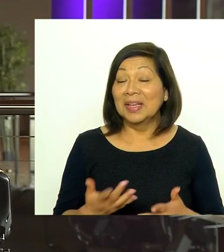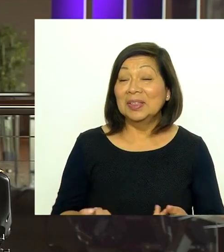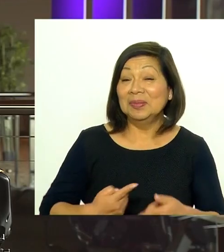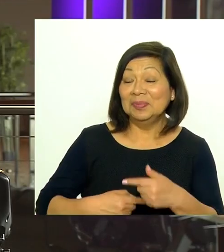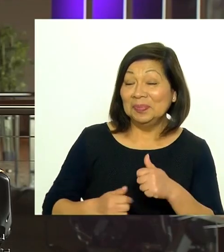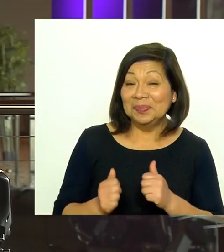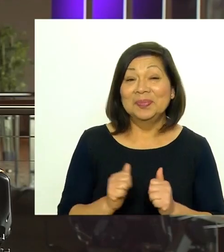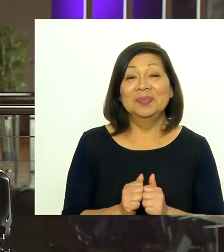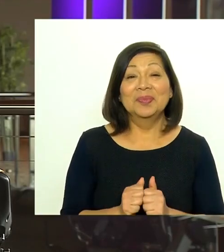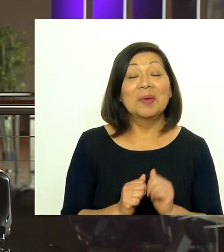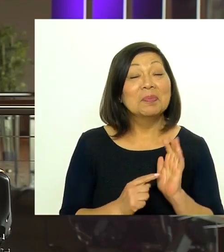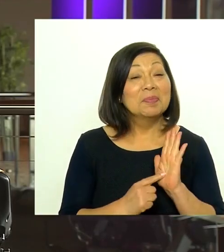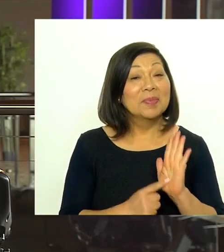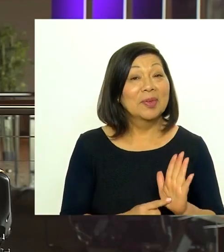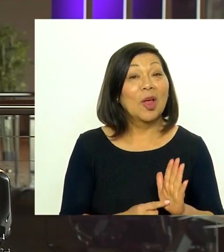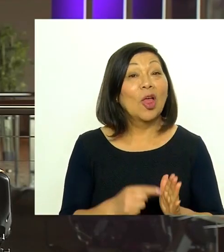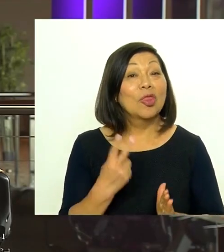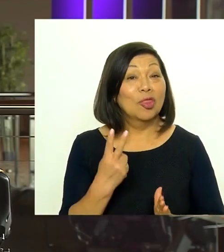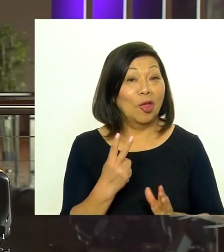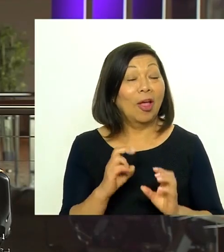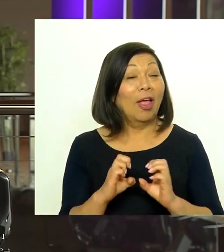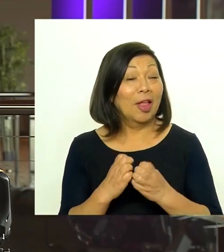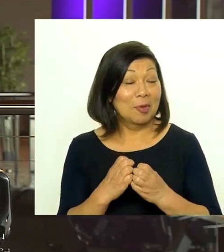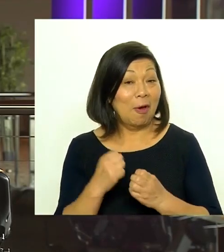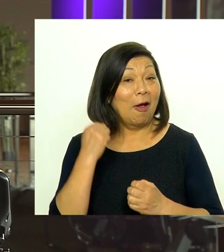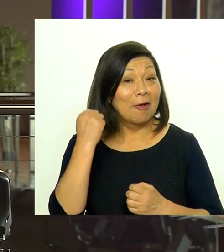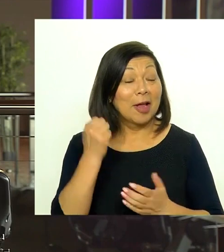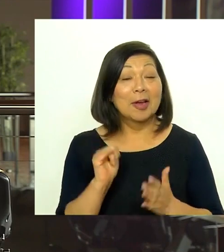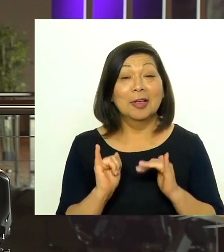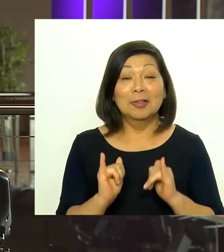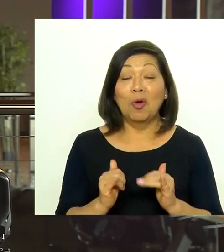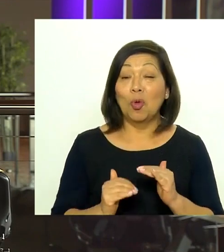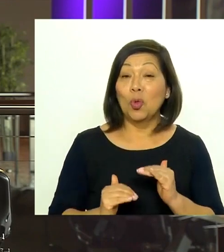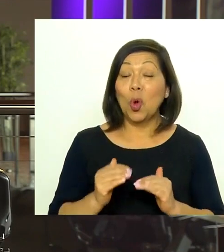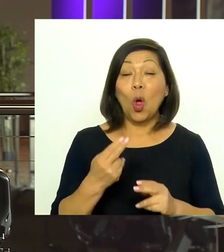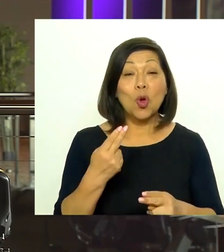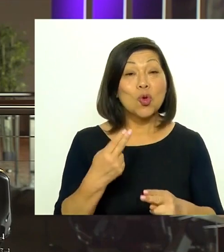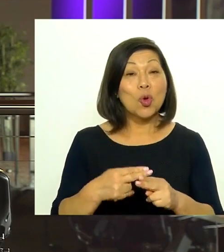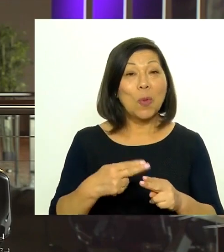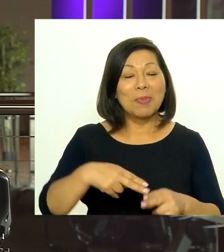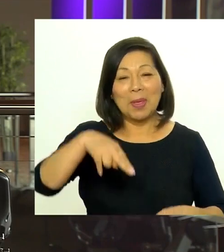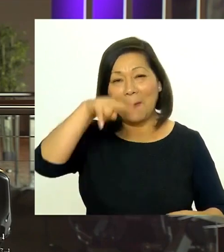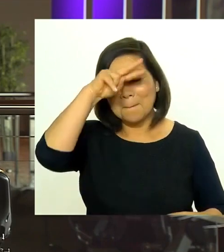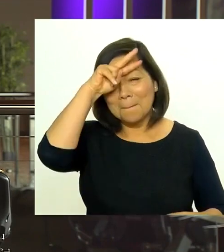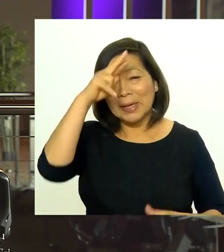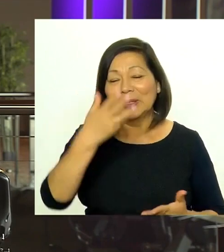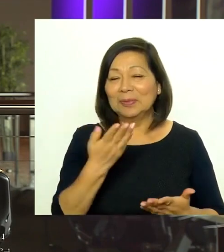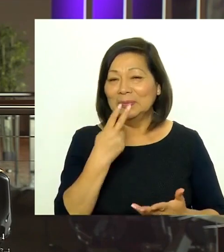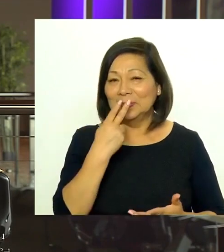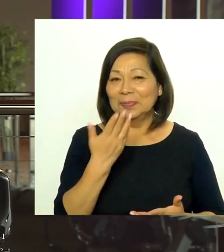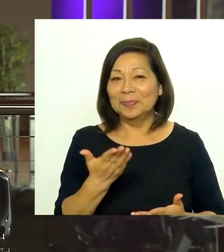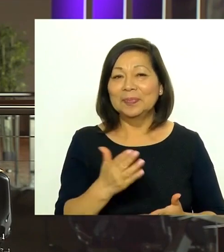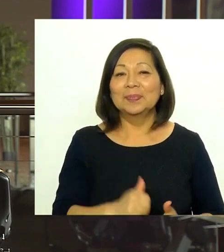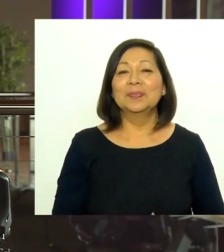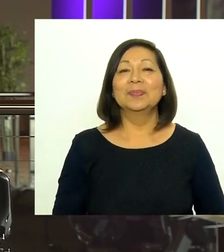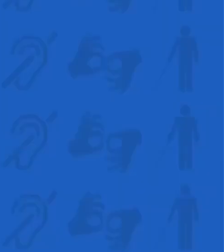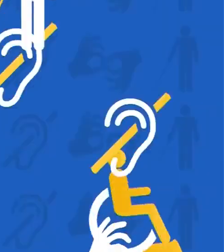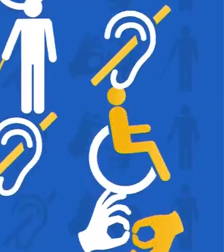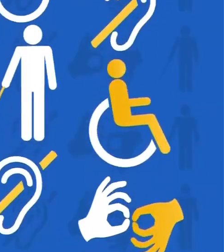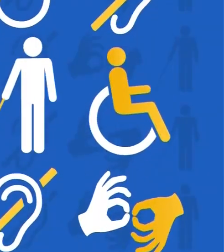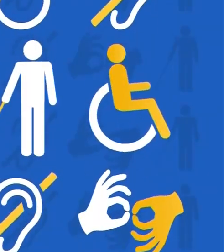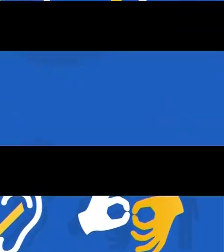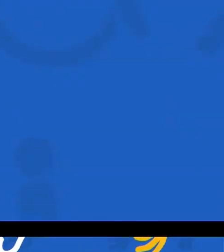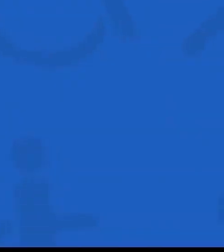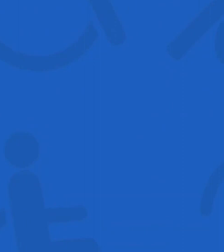Ya estamos de regreso, amigos, y presentaremos a dos equipos ganadores que dejaron en alto el nombre del Perú. Adelante con el video.